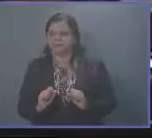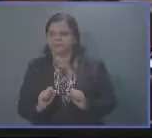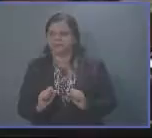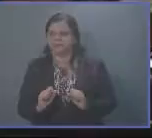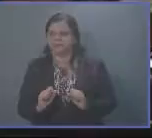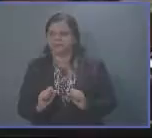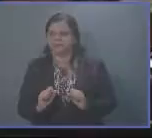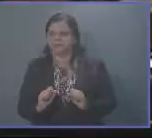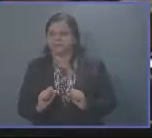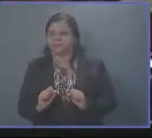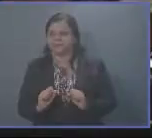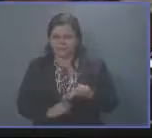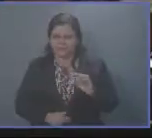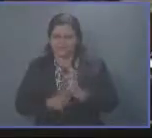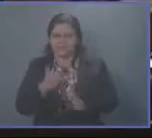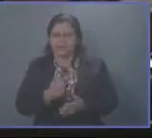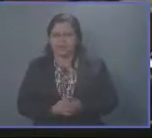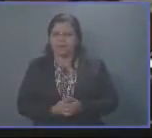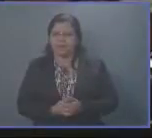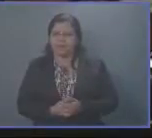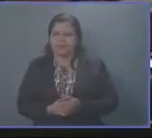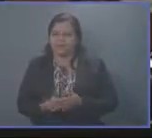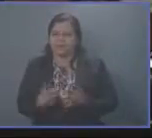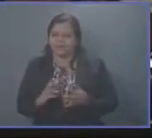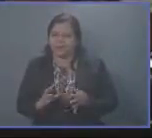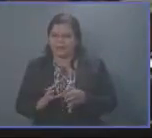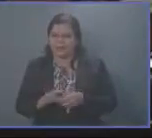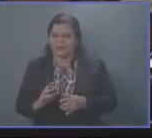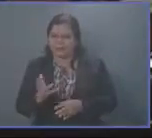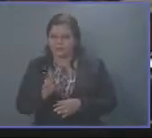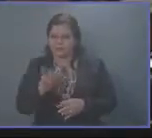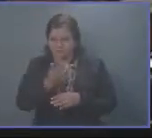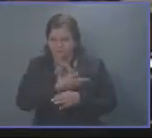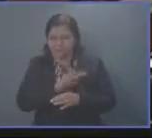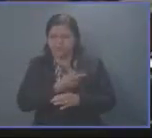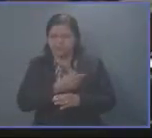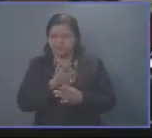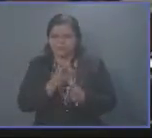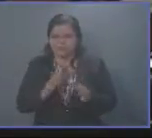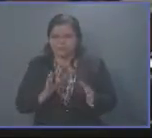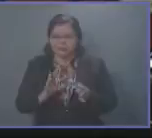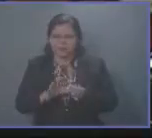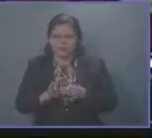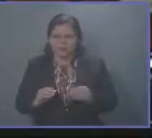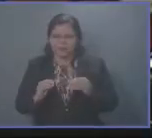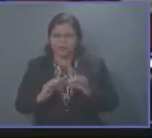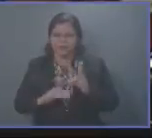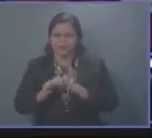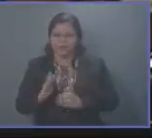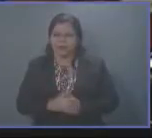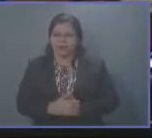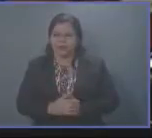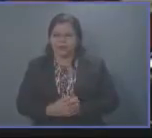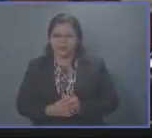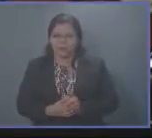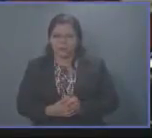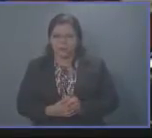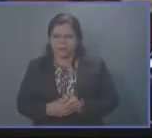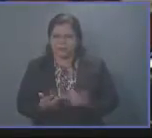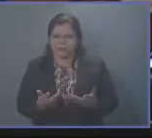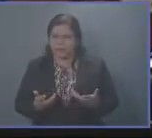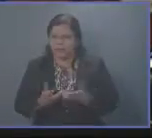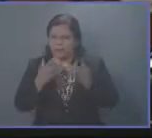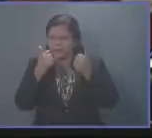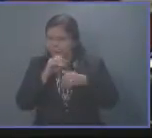moratorios o el recargo por incumplimiento de pago previamente pactado en la compra en cuotas sobre el saldo de capital